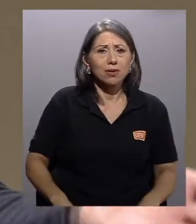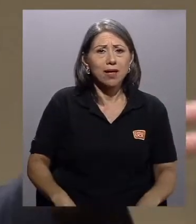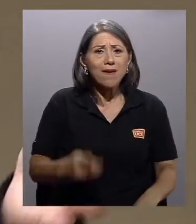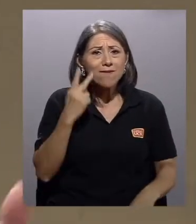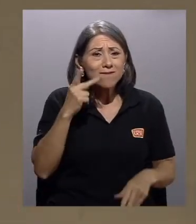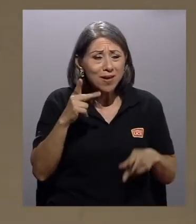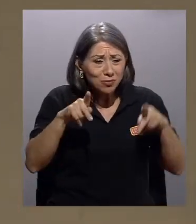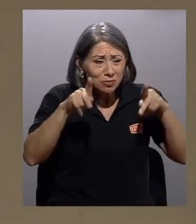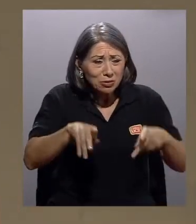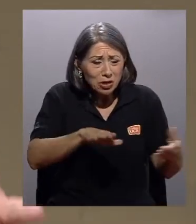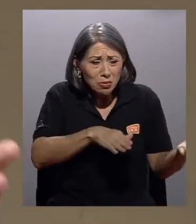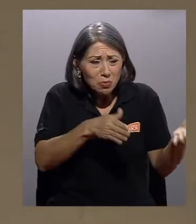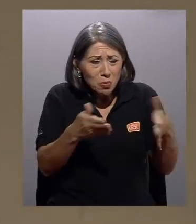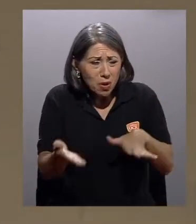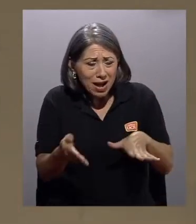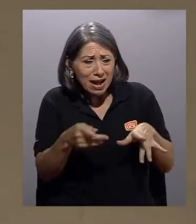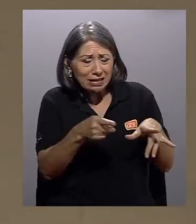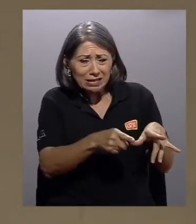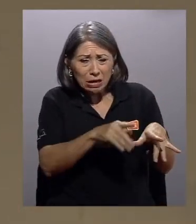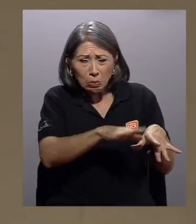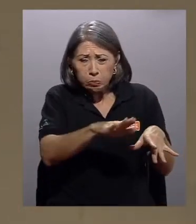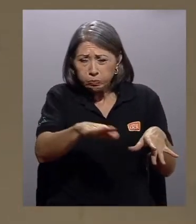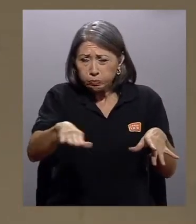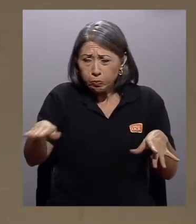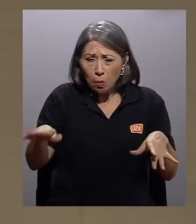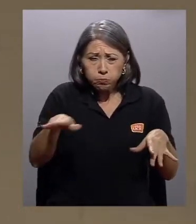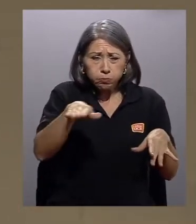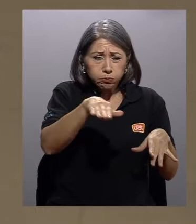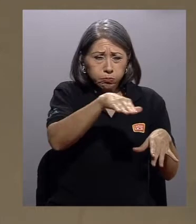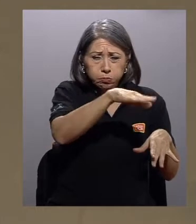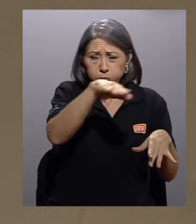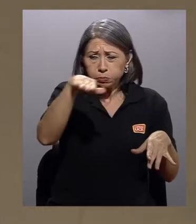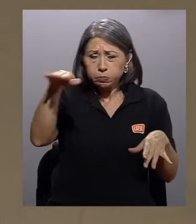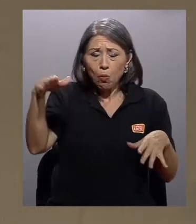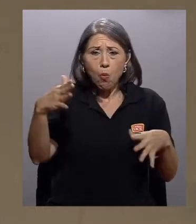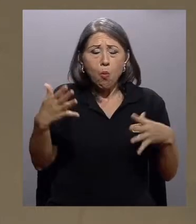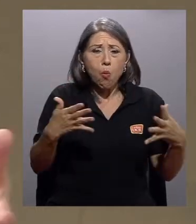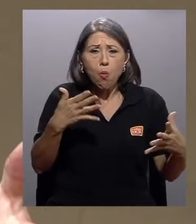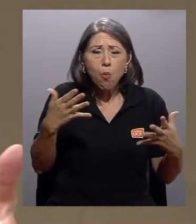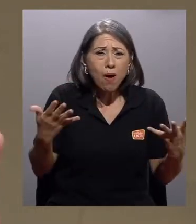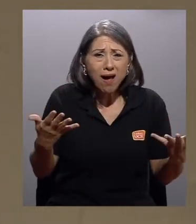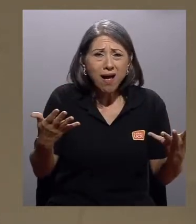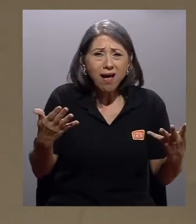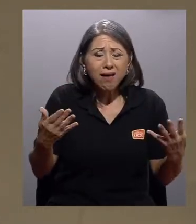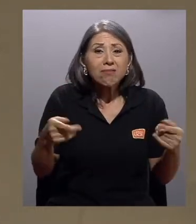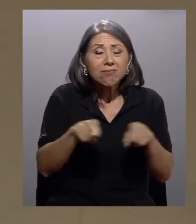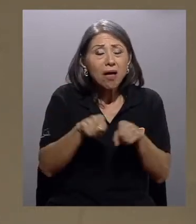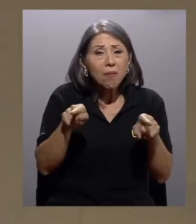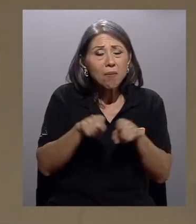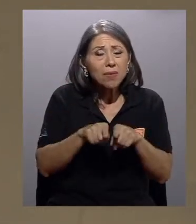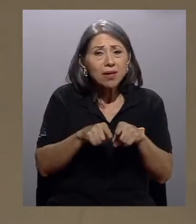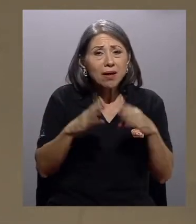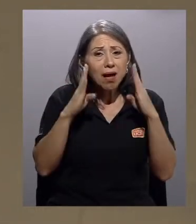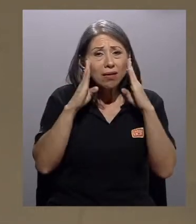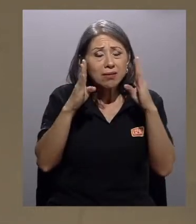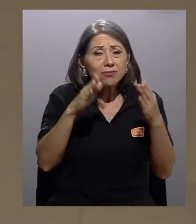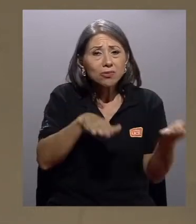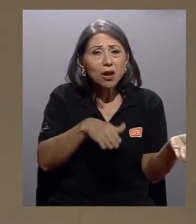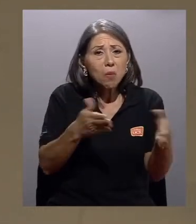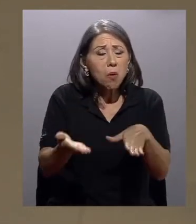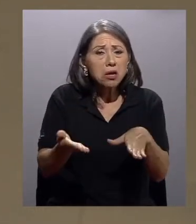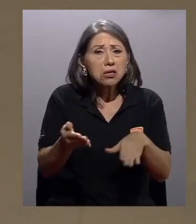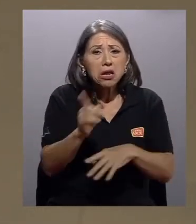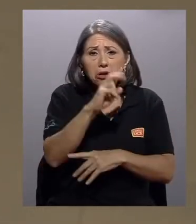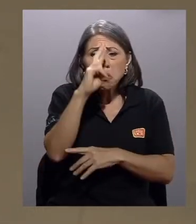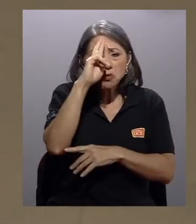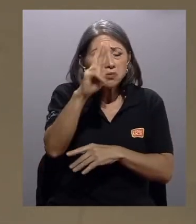cuerpos apilados, escenas incluso donde la misma gestión de la muerte